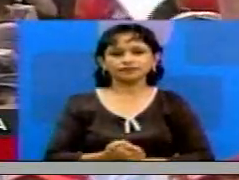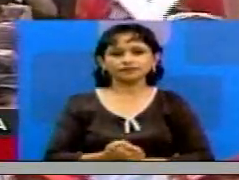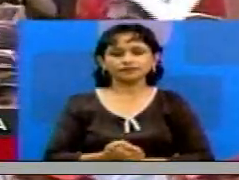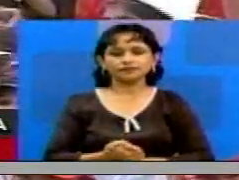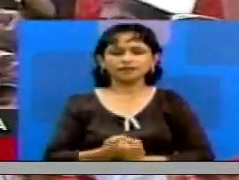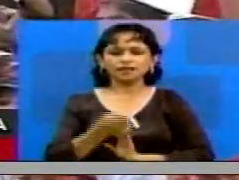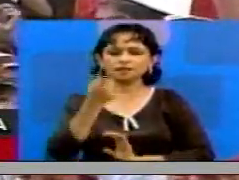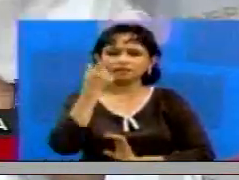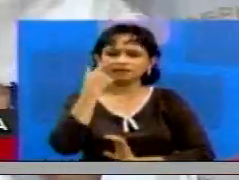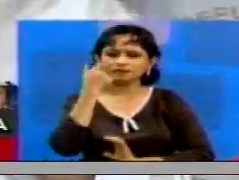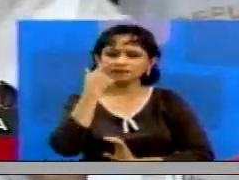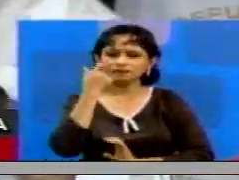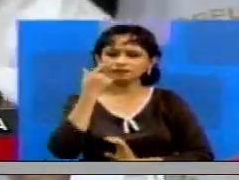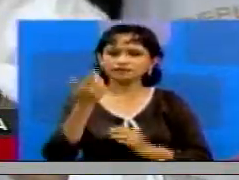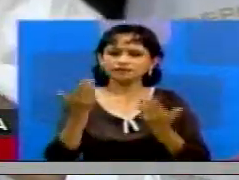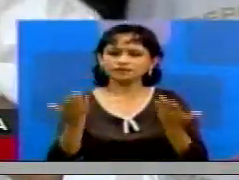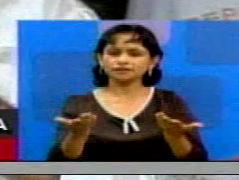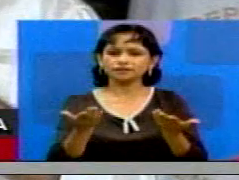Tomando en cuenta